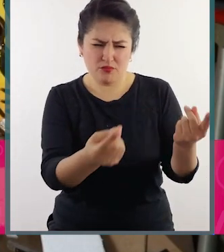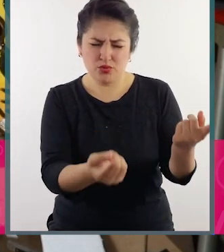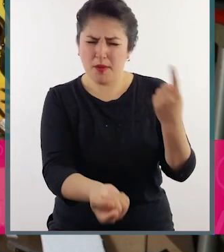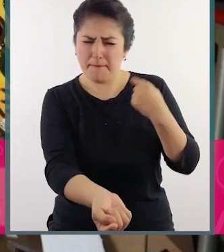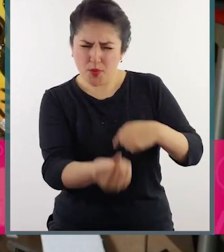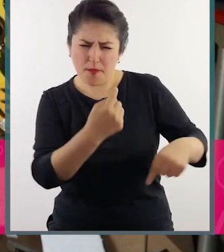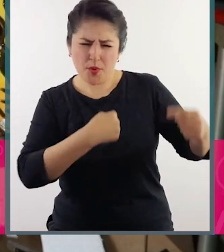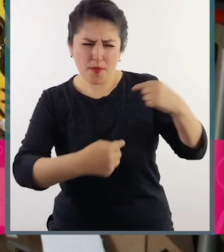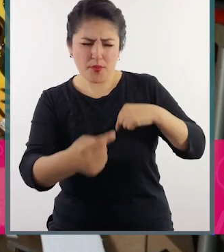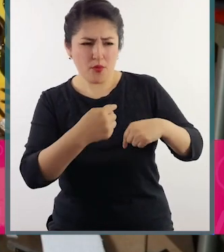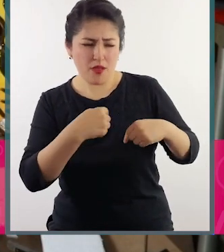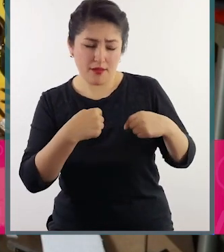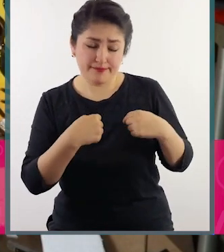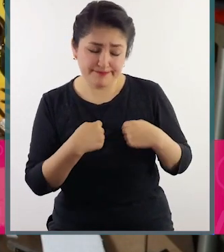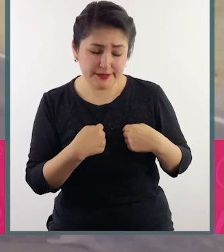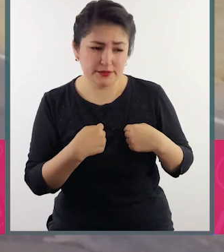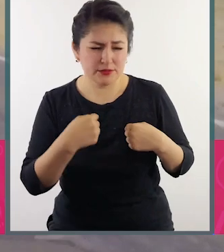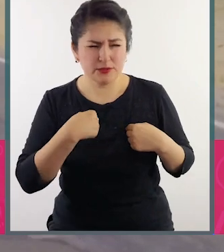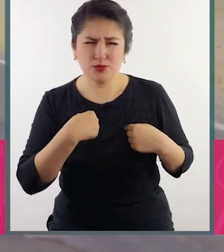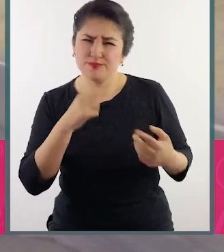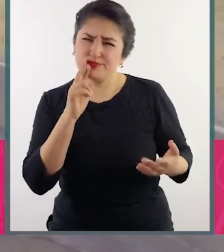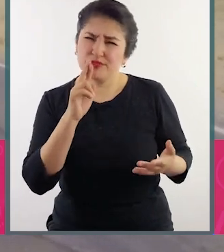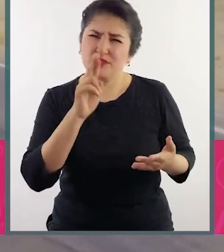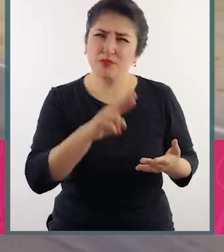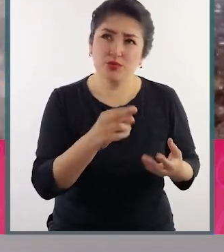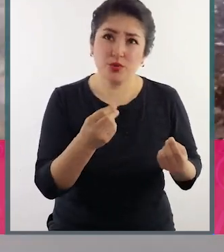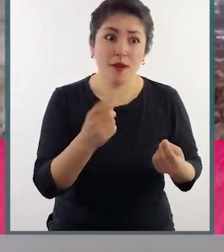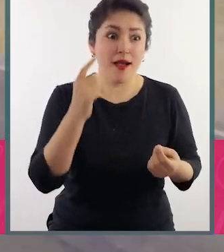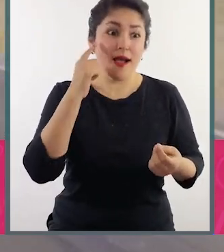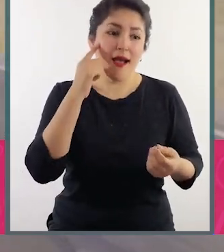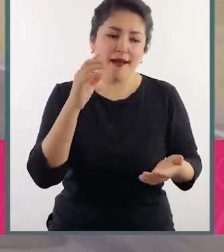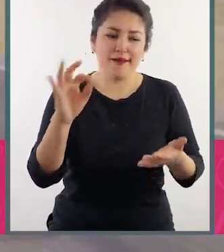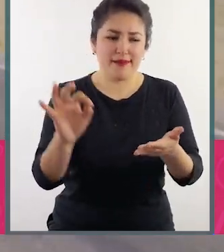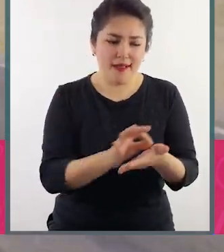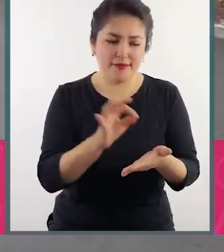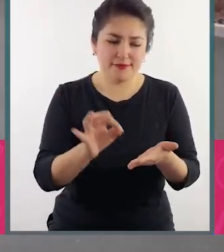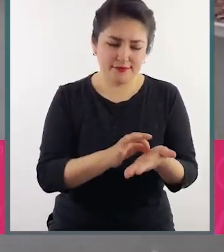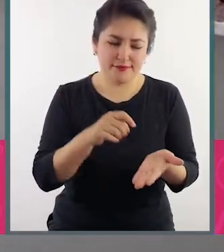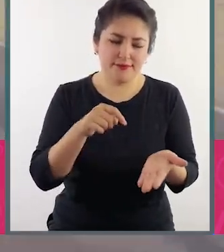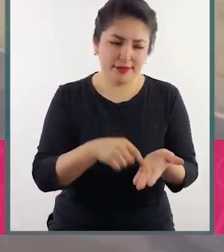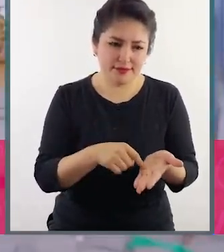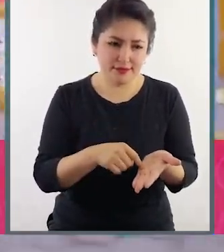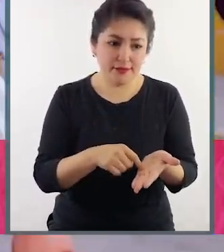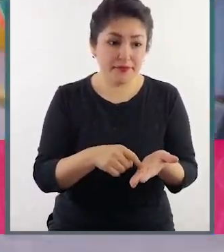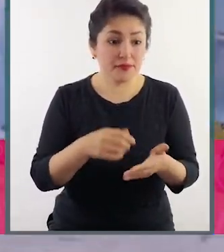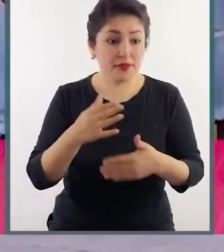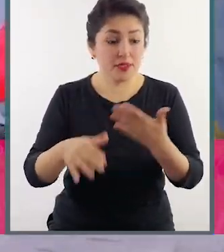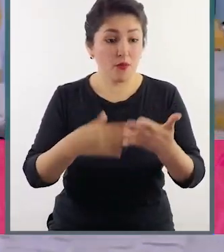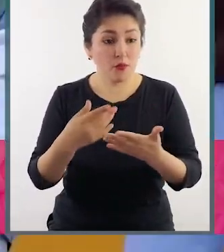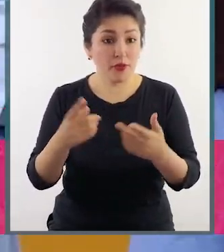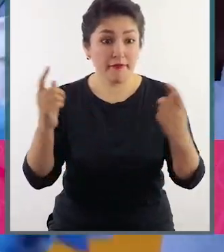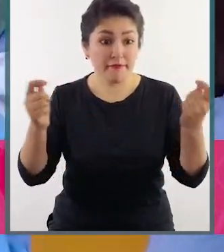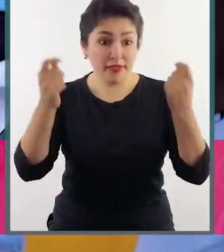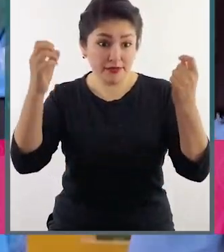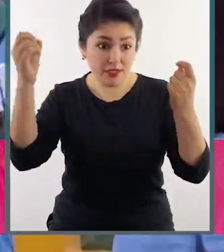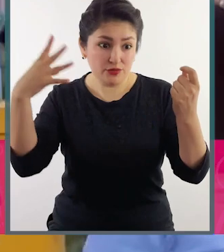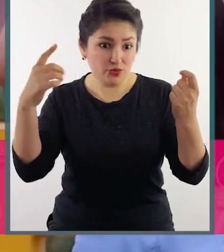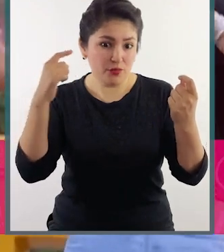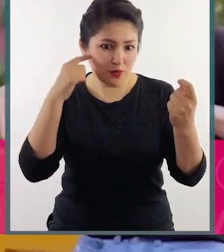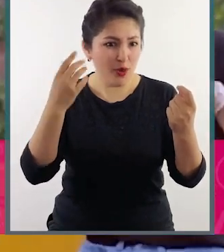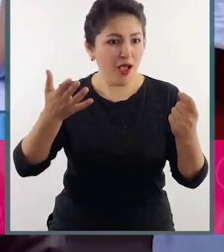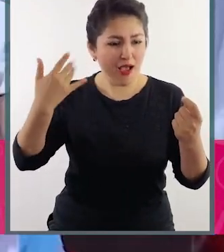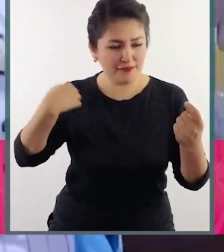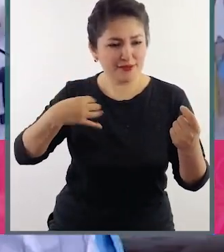canción me empezó a tirar odio y yo quería responderles y salió la canción de esa manera, ¿no? Igual Inti Raymi para venerar a mis